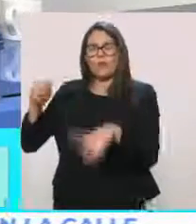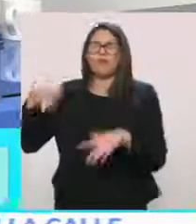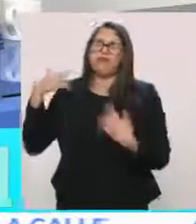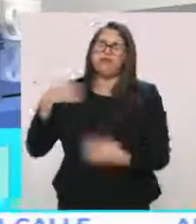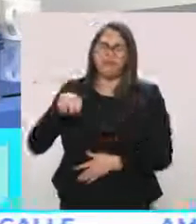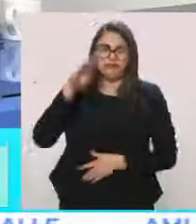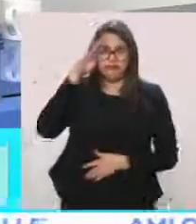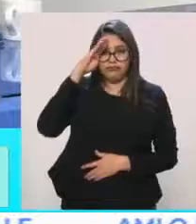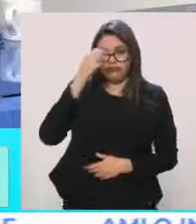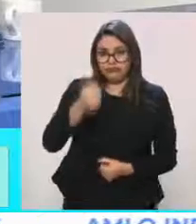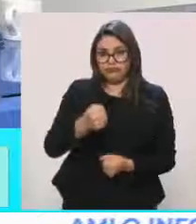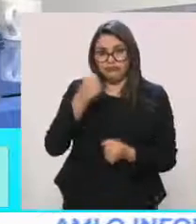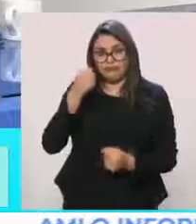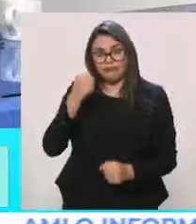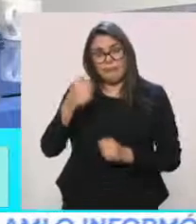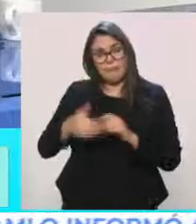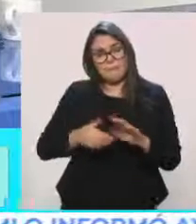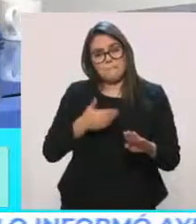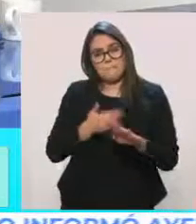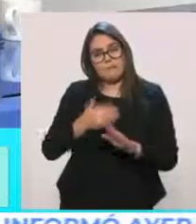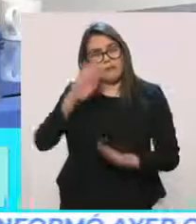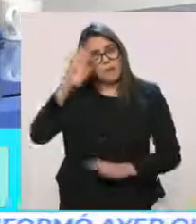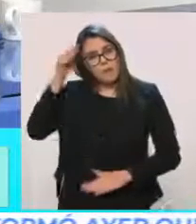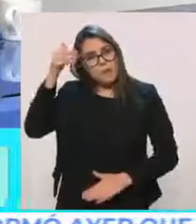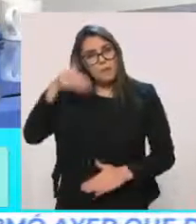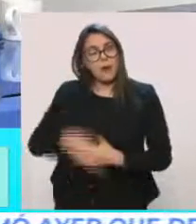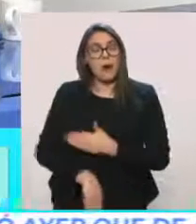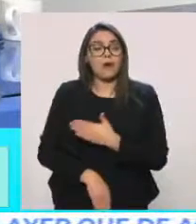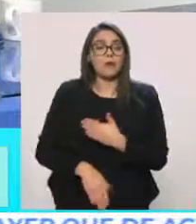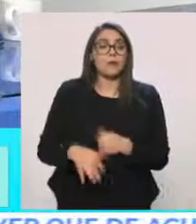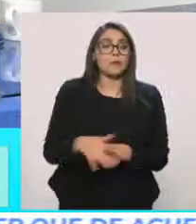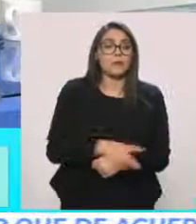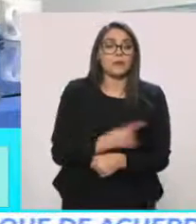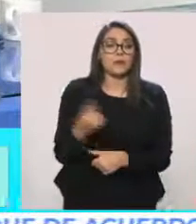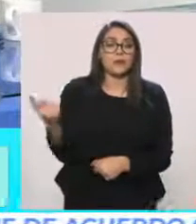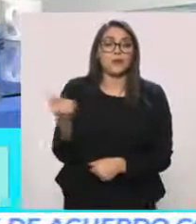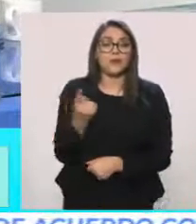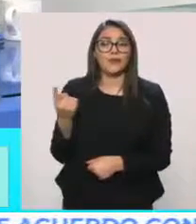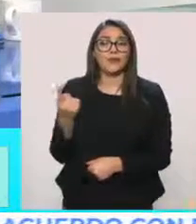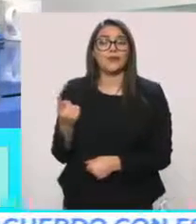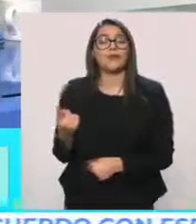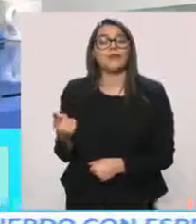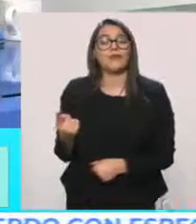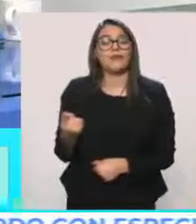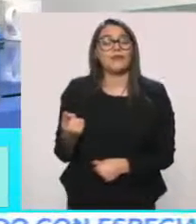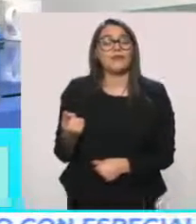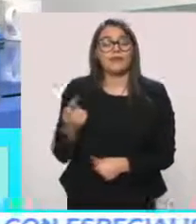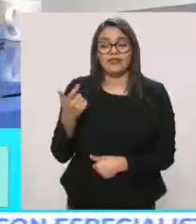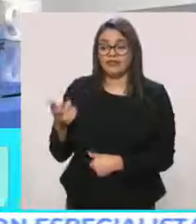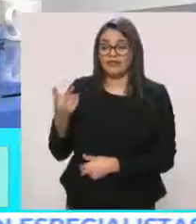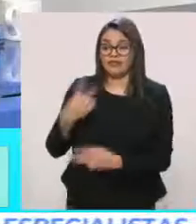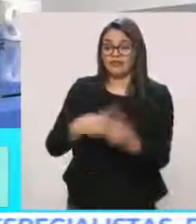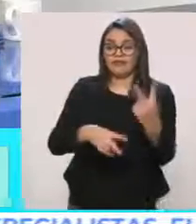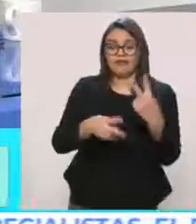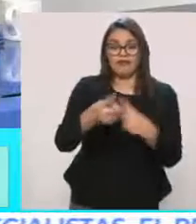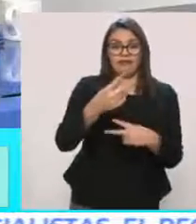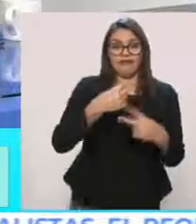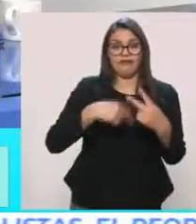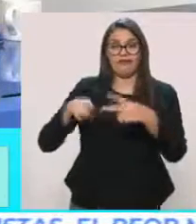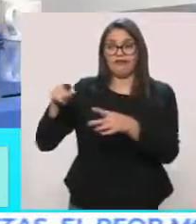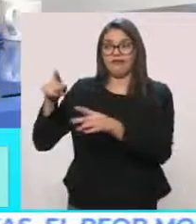la pandemia, ya que para los establecimientos de este segmento de la economía,